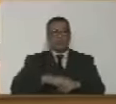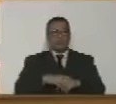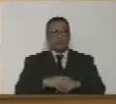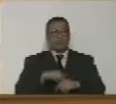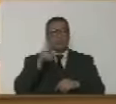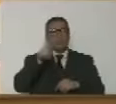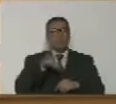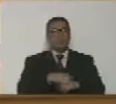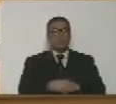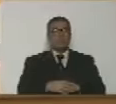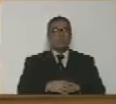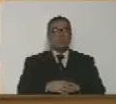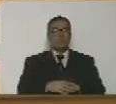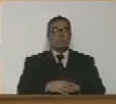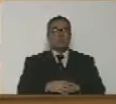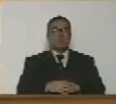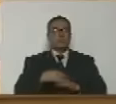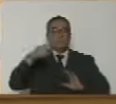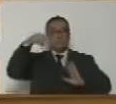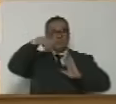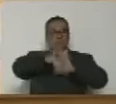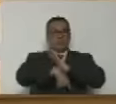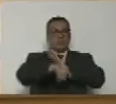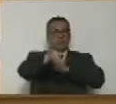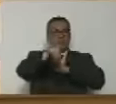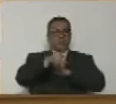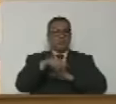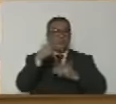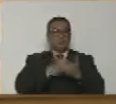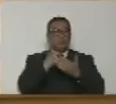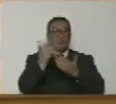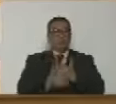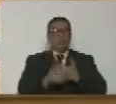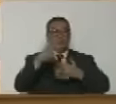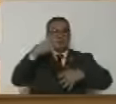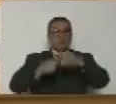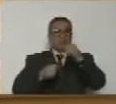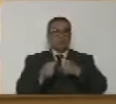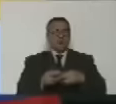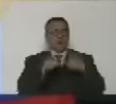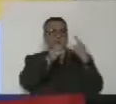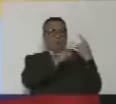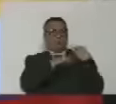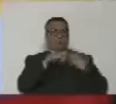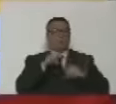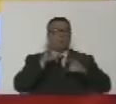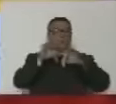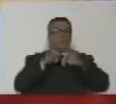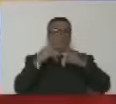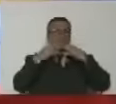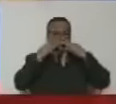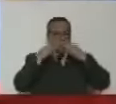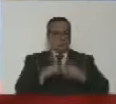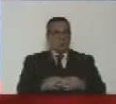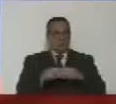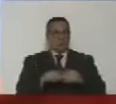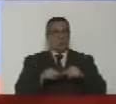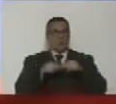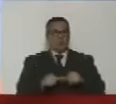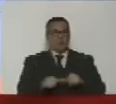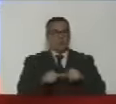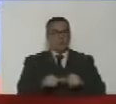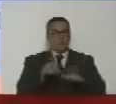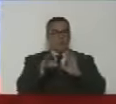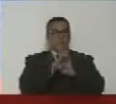para la profundización del proyecto comunal que representa la democracia verdadera contenida en